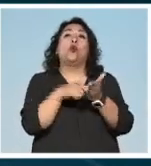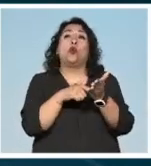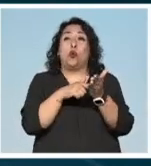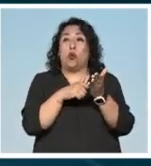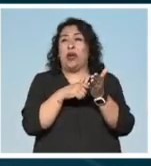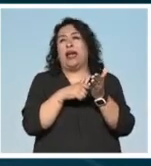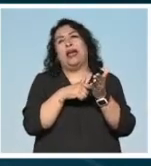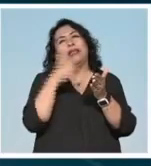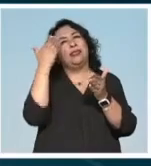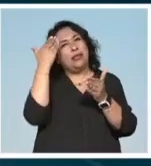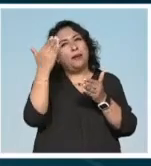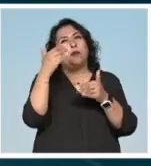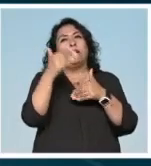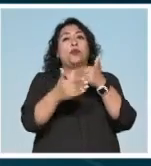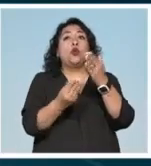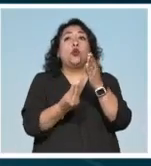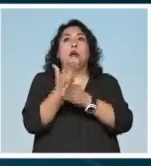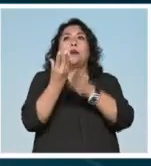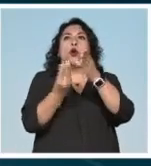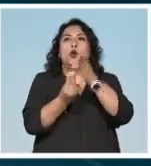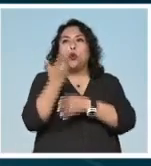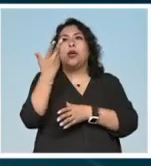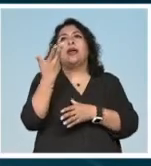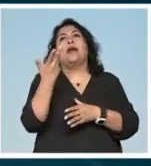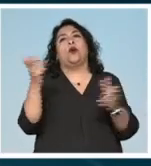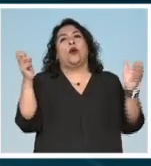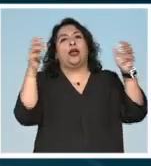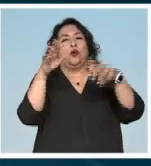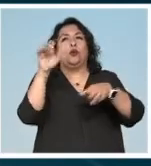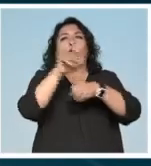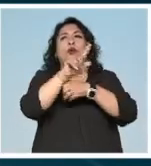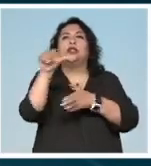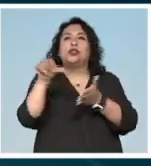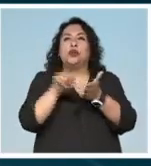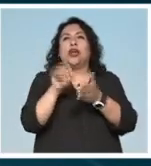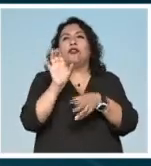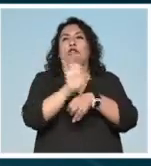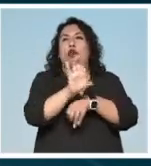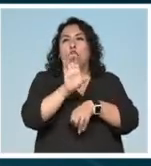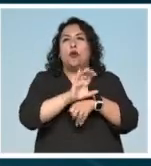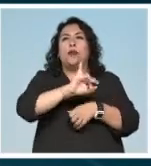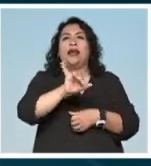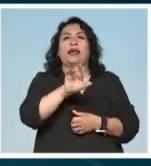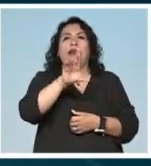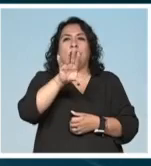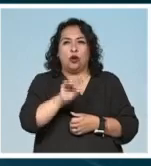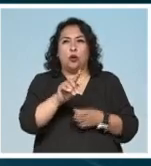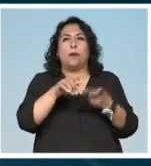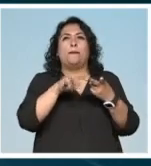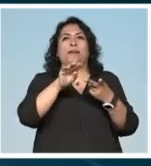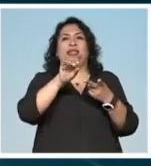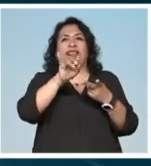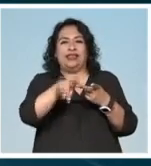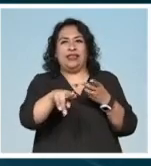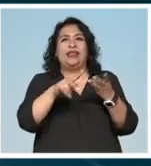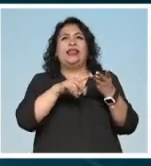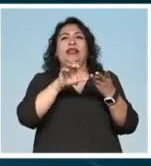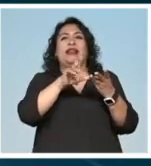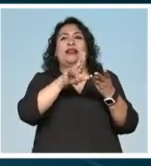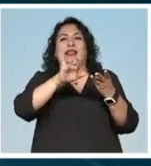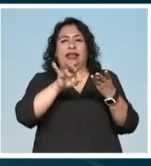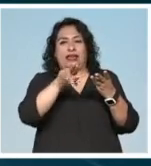manera escalonada, las nuevas ediciones del encuentro cultural en las ciudades colombianas de Jericó, Medellín y Cartagena